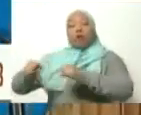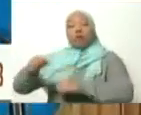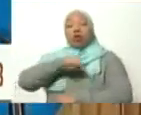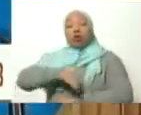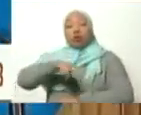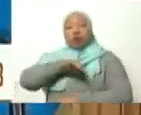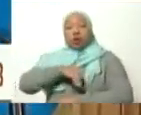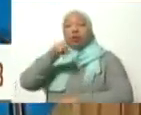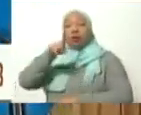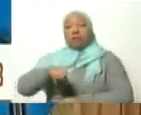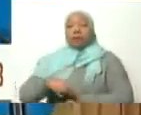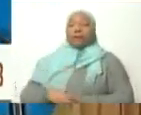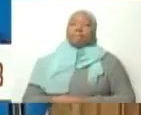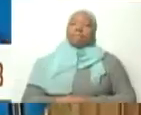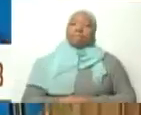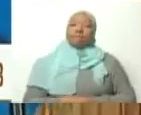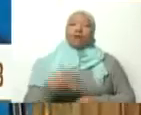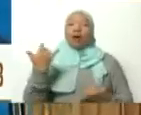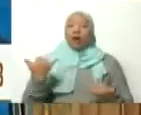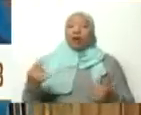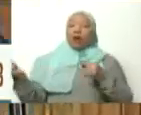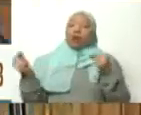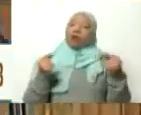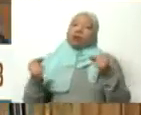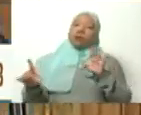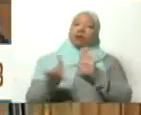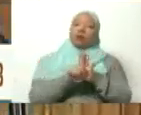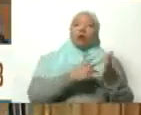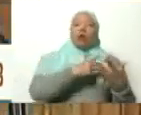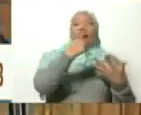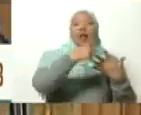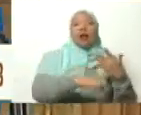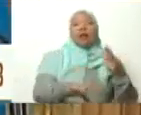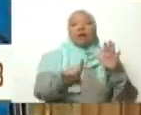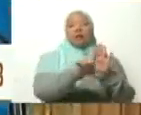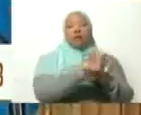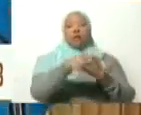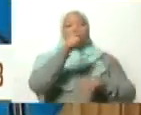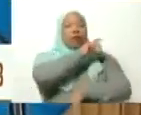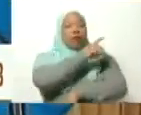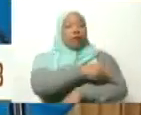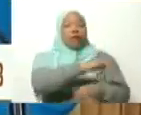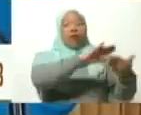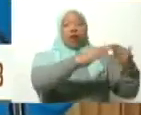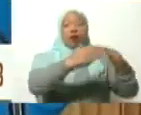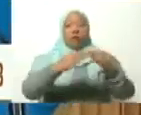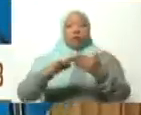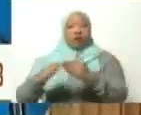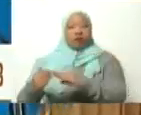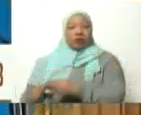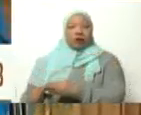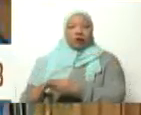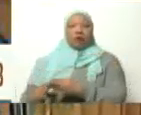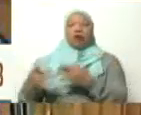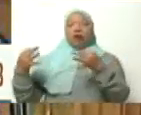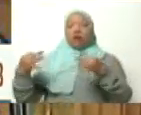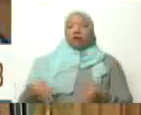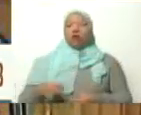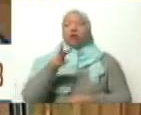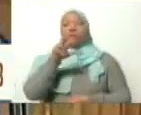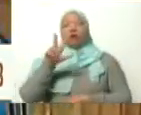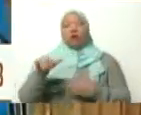discusión de las leyes del poder popular. Este año 2023 debe ser la consolidación